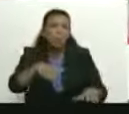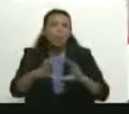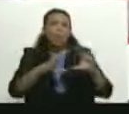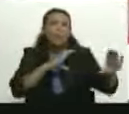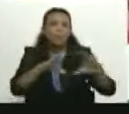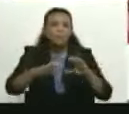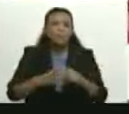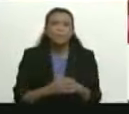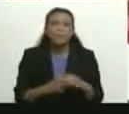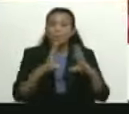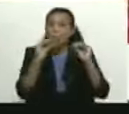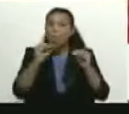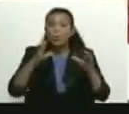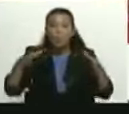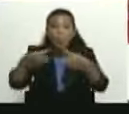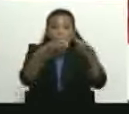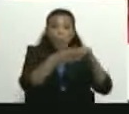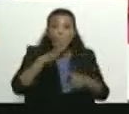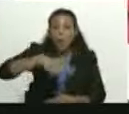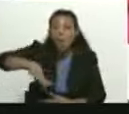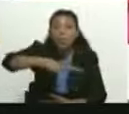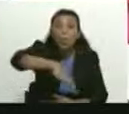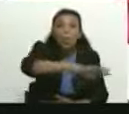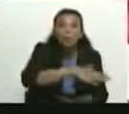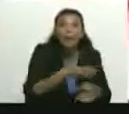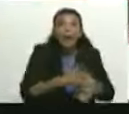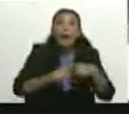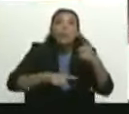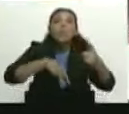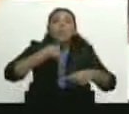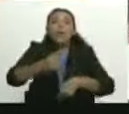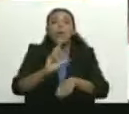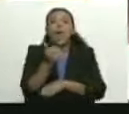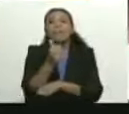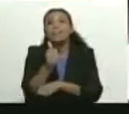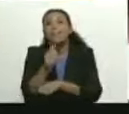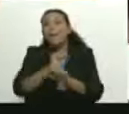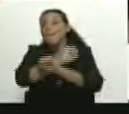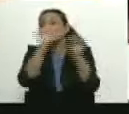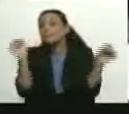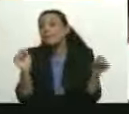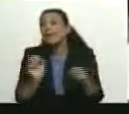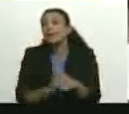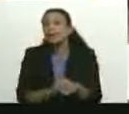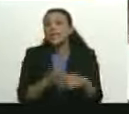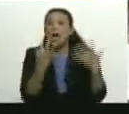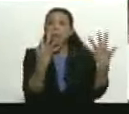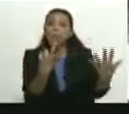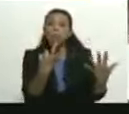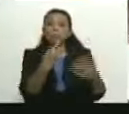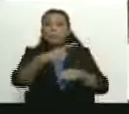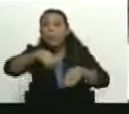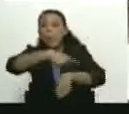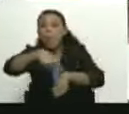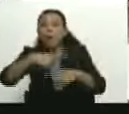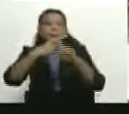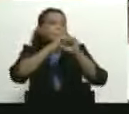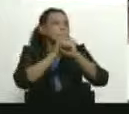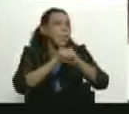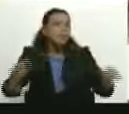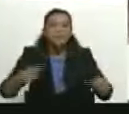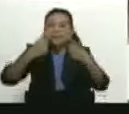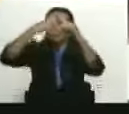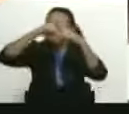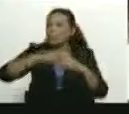comunicacional, que todos los centros electorales comenzaron posterior a las 9 de la mañana. 8 horas de participación, matemáticamente es imposible esas cifras